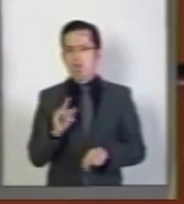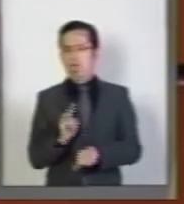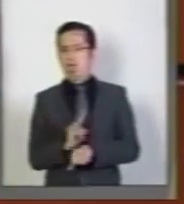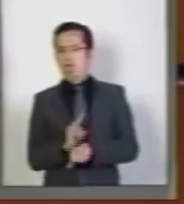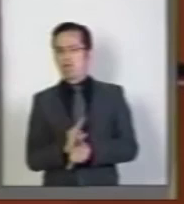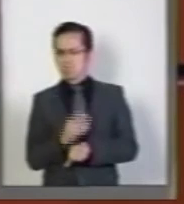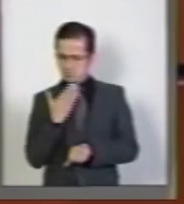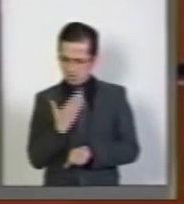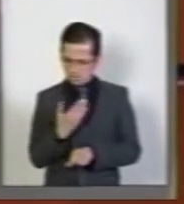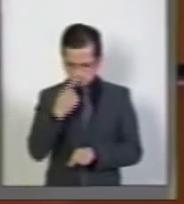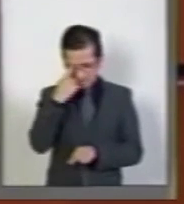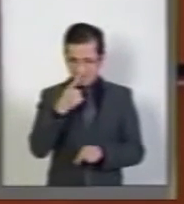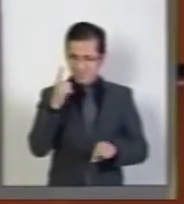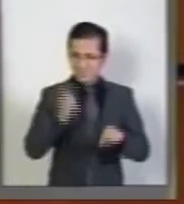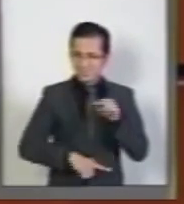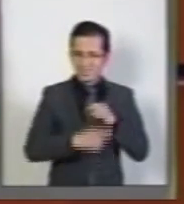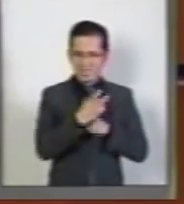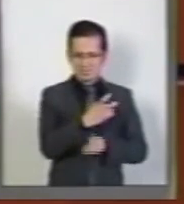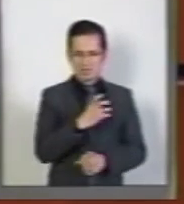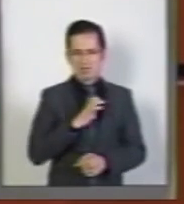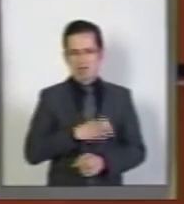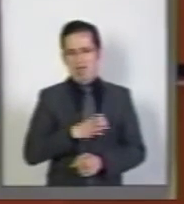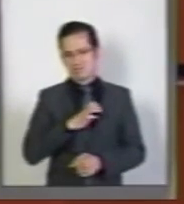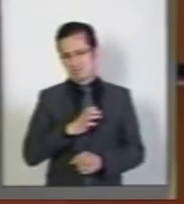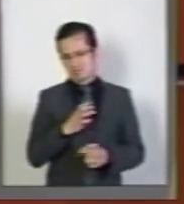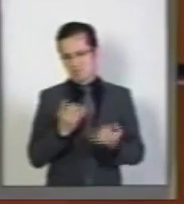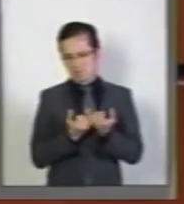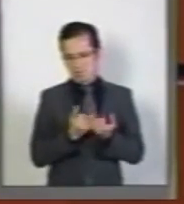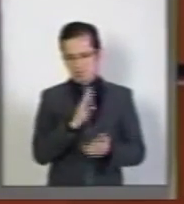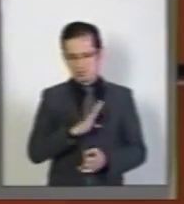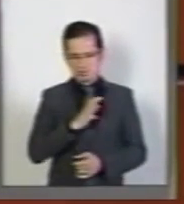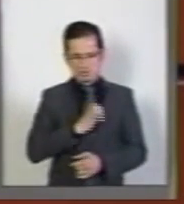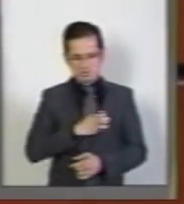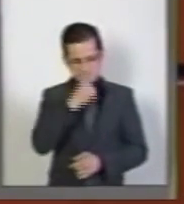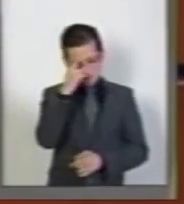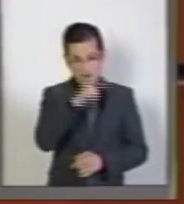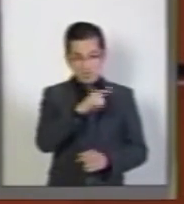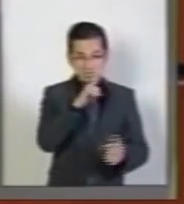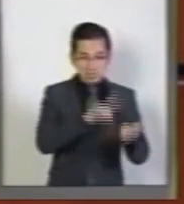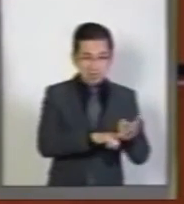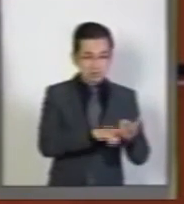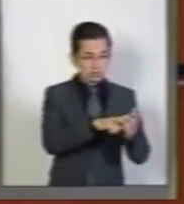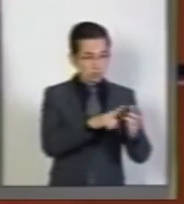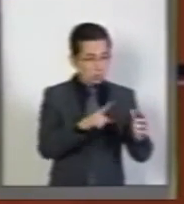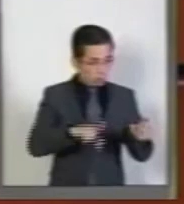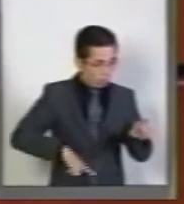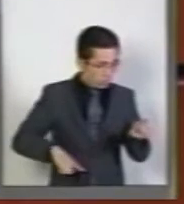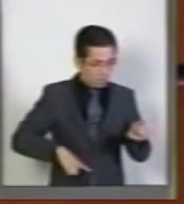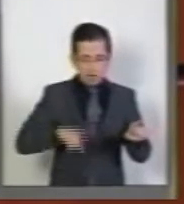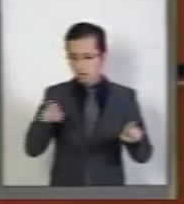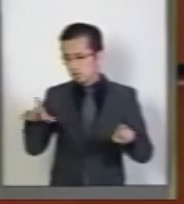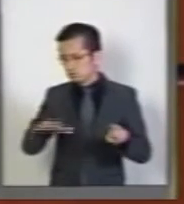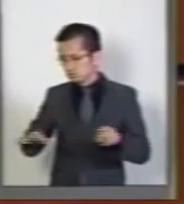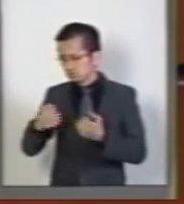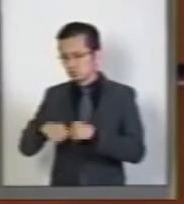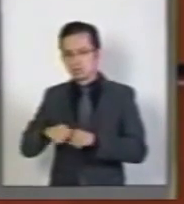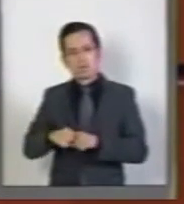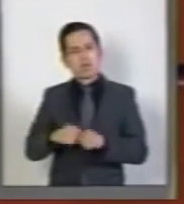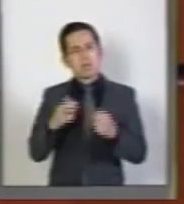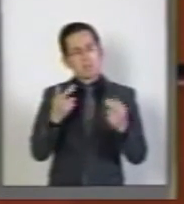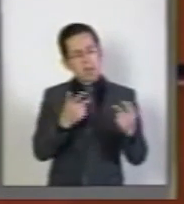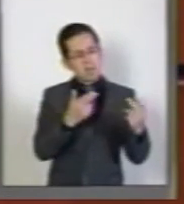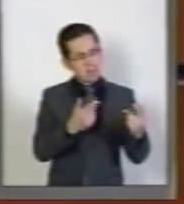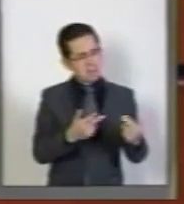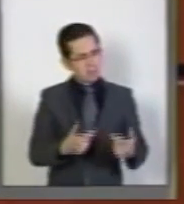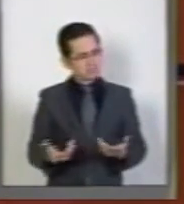sector público-privado y a la sociedad por igual. Desgraciadamente, no fue así. Muchos de nosotros, en su